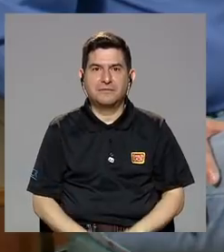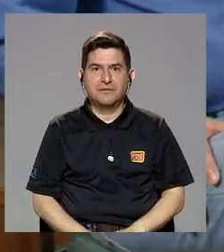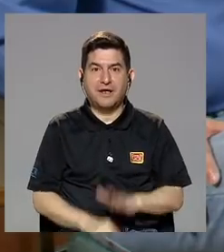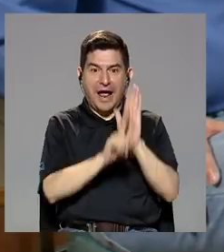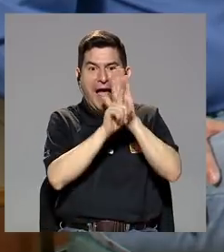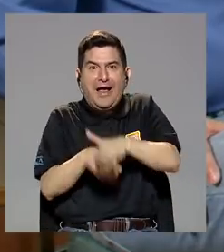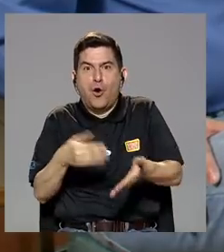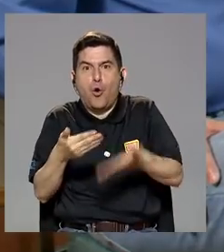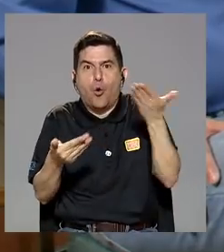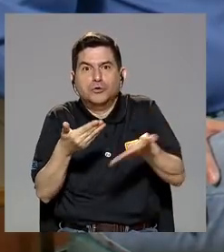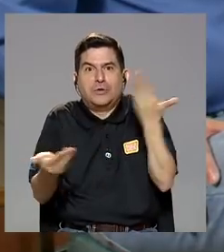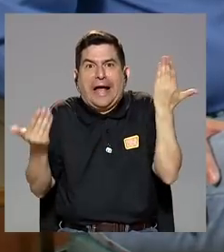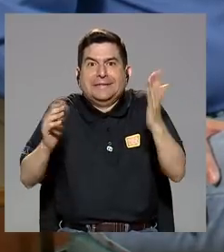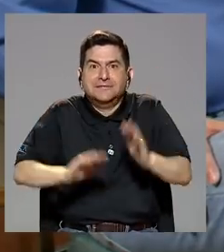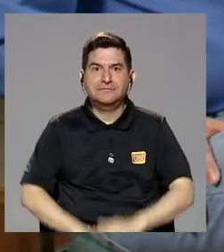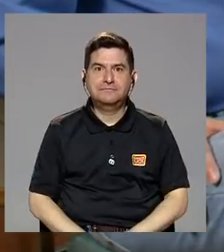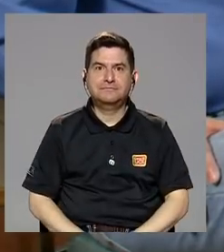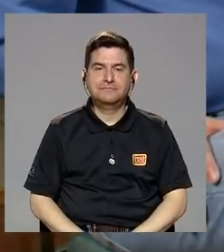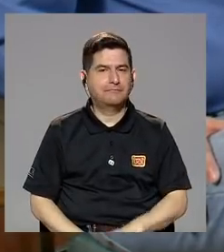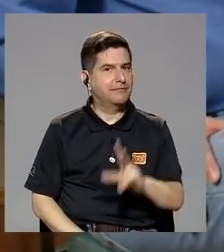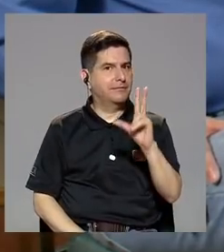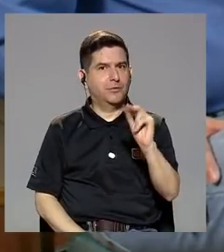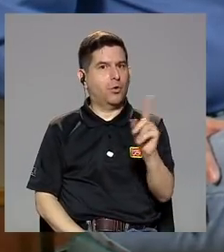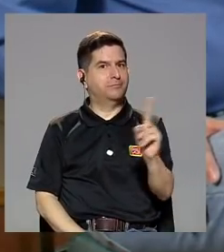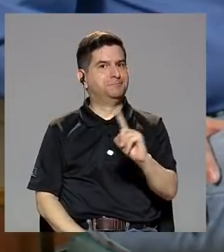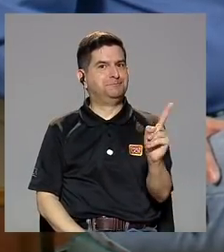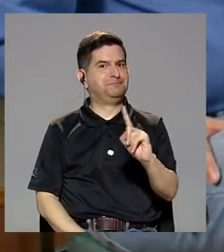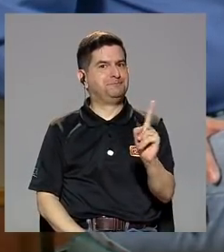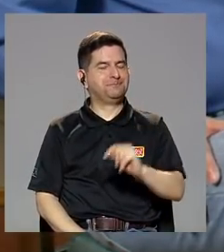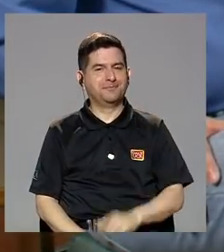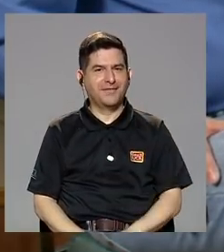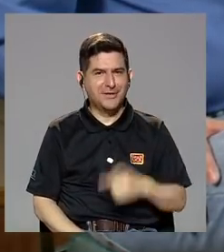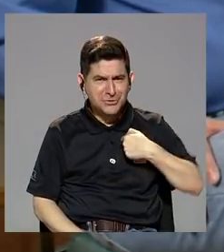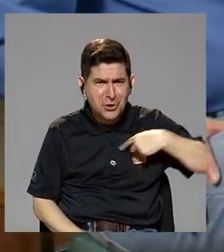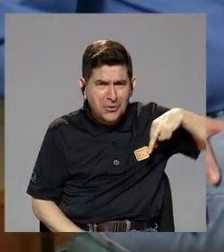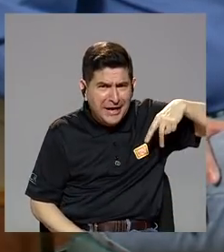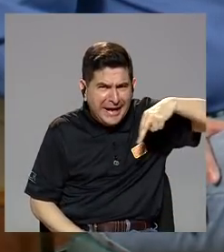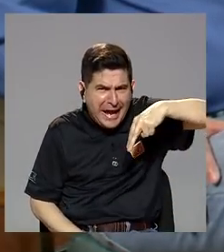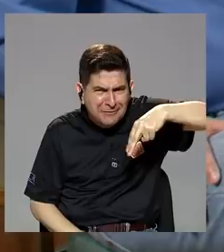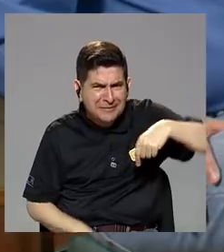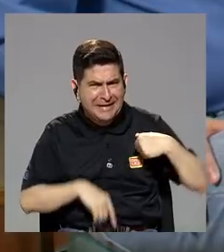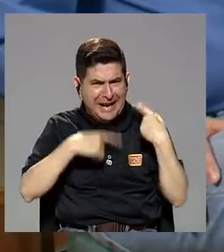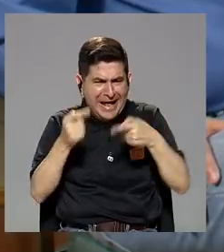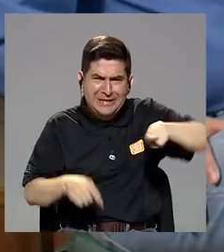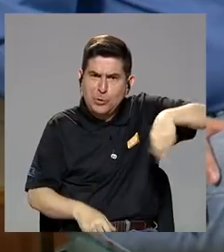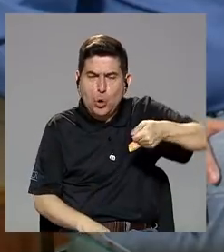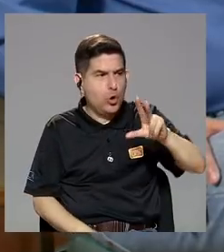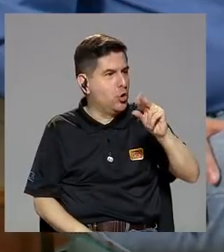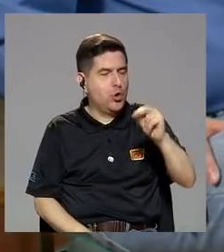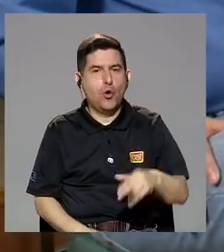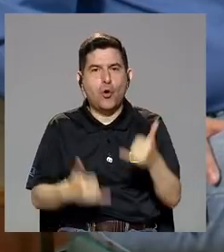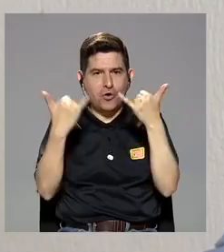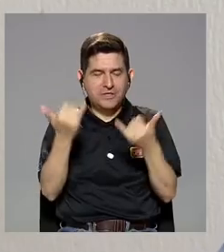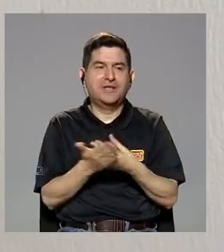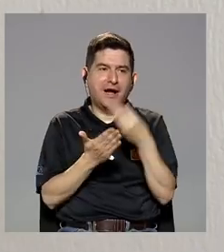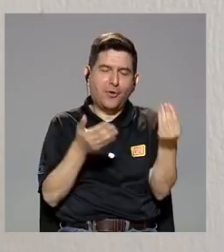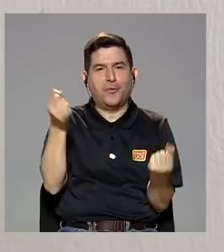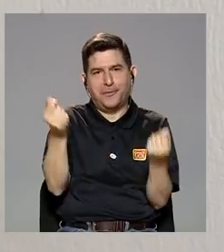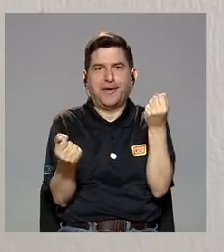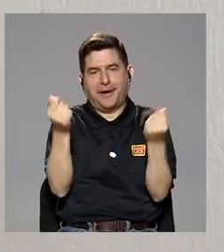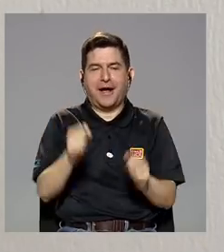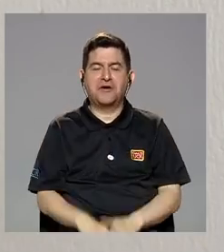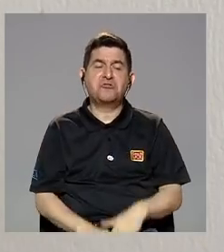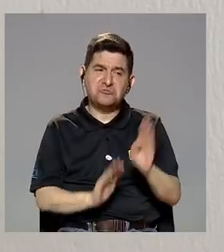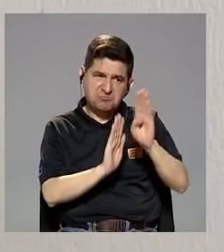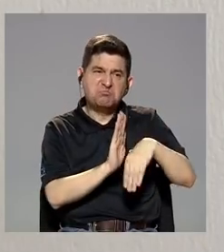un acoso ya era bullying yo dije en nuestro turno a pie no me voy a ir yo al canal refiere ya es todo el comprarme un carro